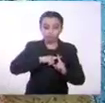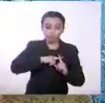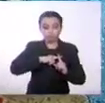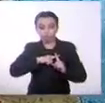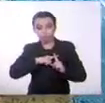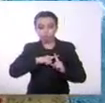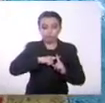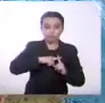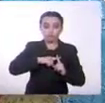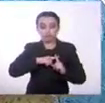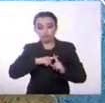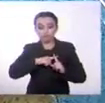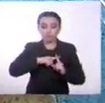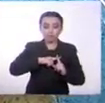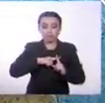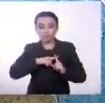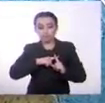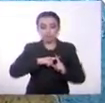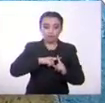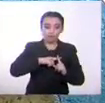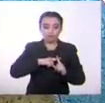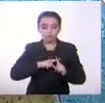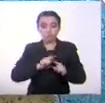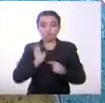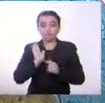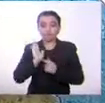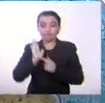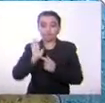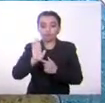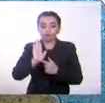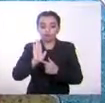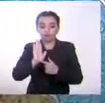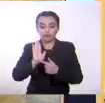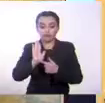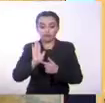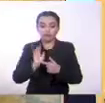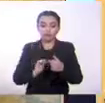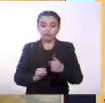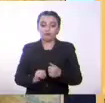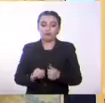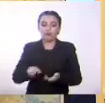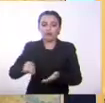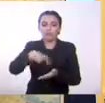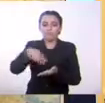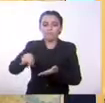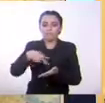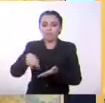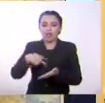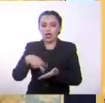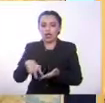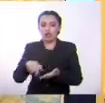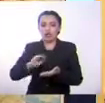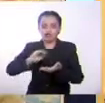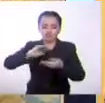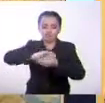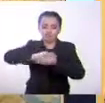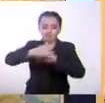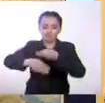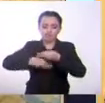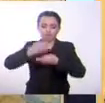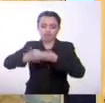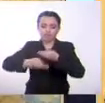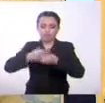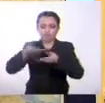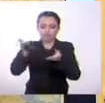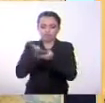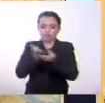territorio nacional. Entonces ahí sería otro ejemplo de lo que tú me acabas de mencionar. O el tema del baile, por ejemplo. ¿Qué música